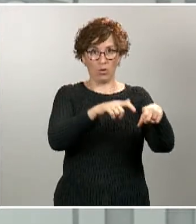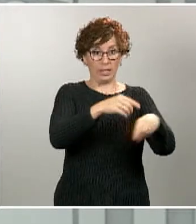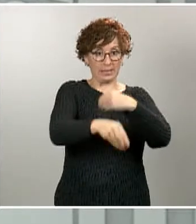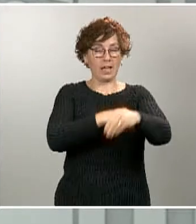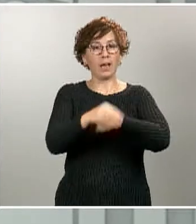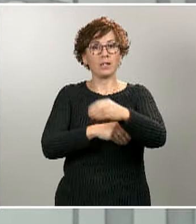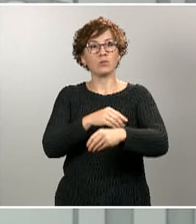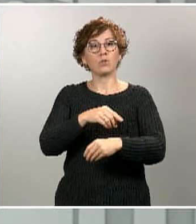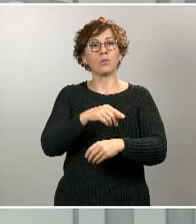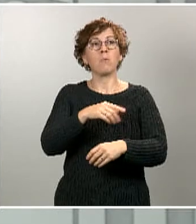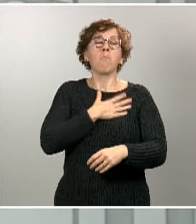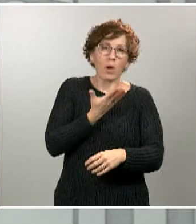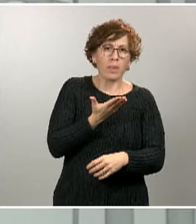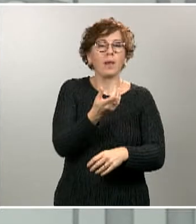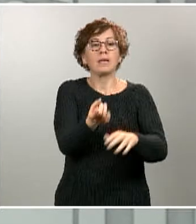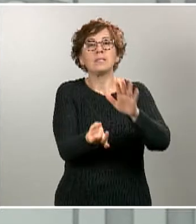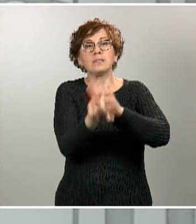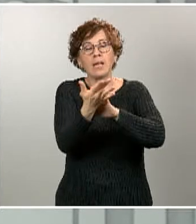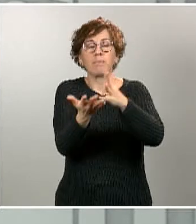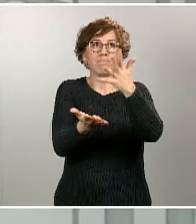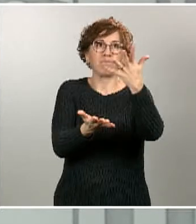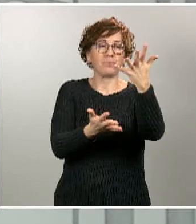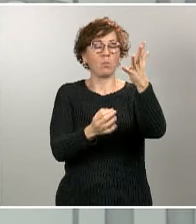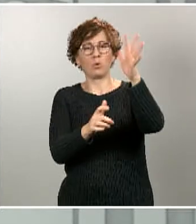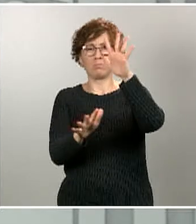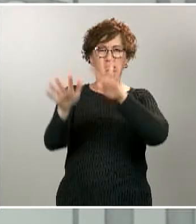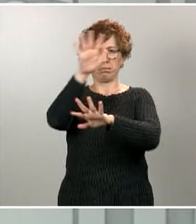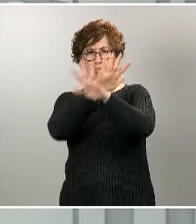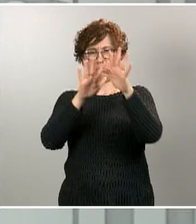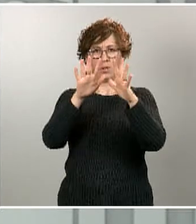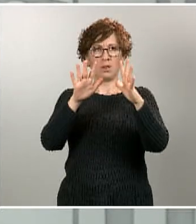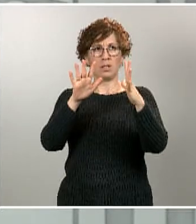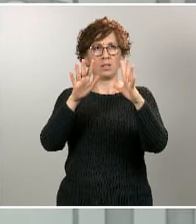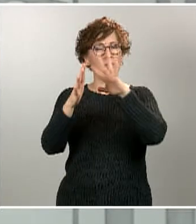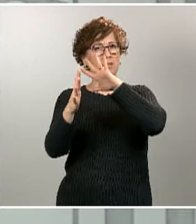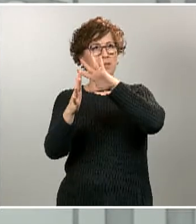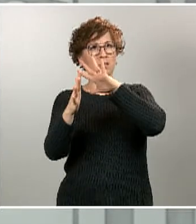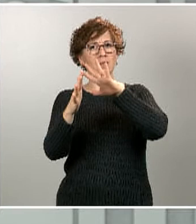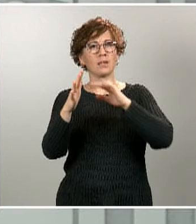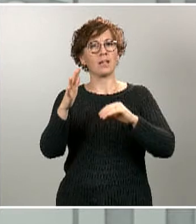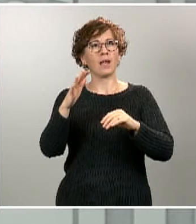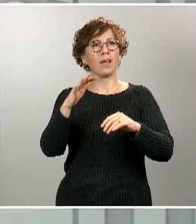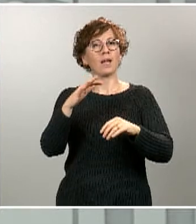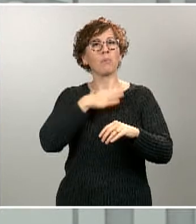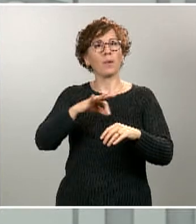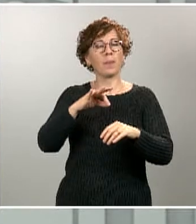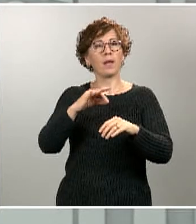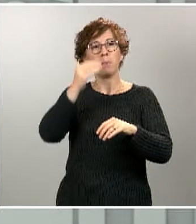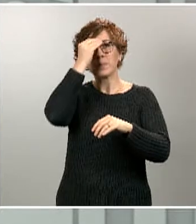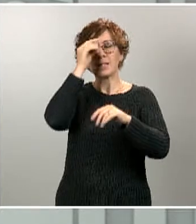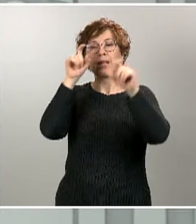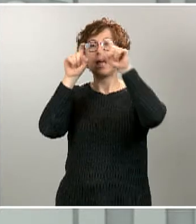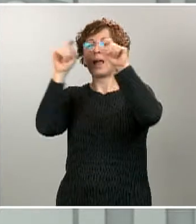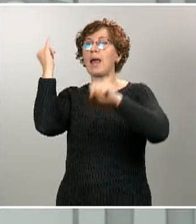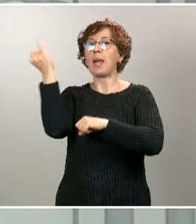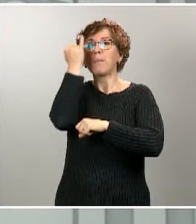alguna confusión respecto a que se hubiera contactado con determinados empresarios en vez de con la Confederación de Empresarios. Dicho